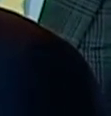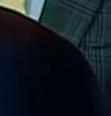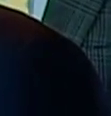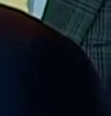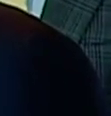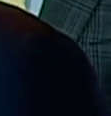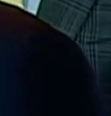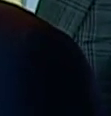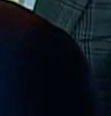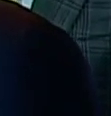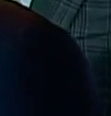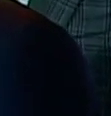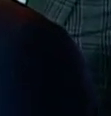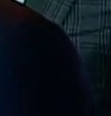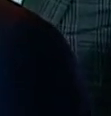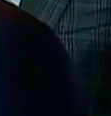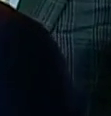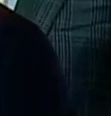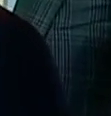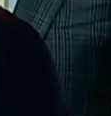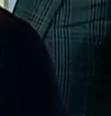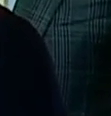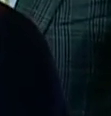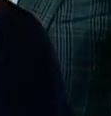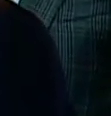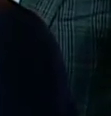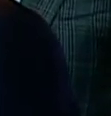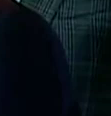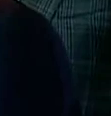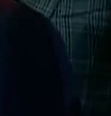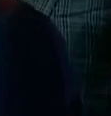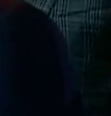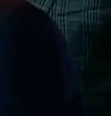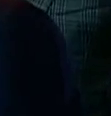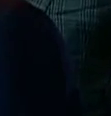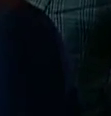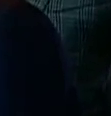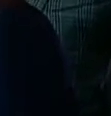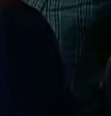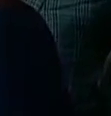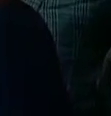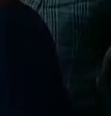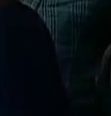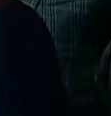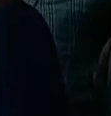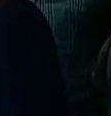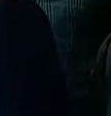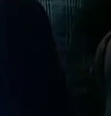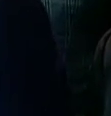bobz que tusos ofre el